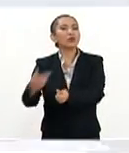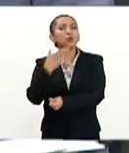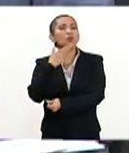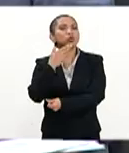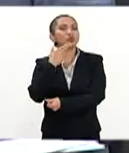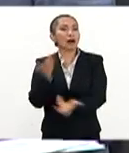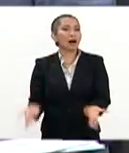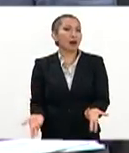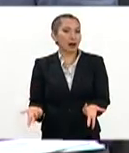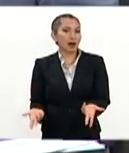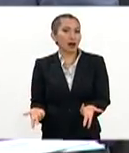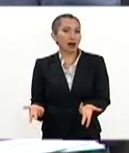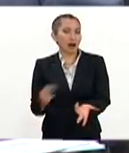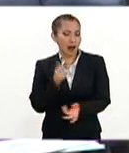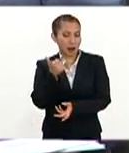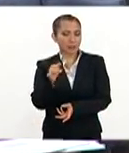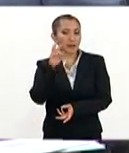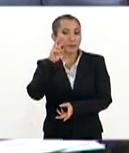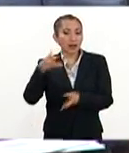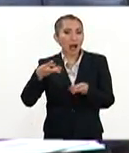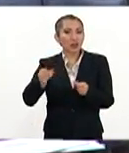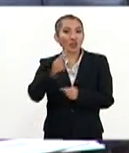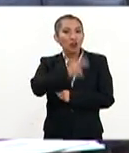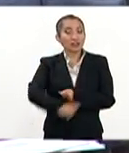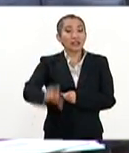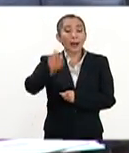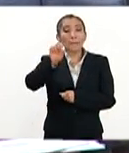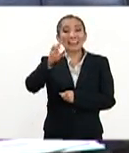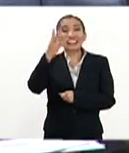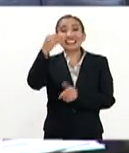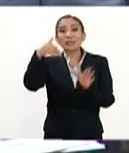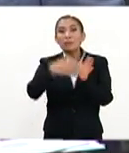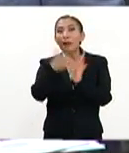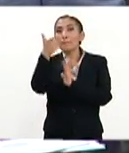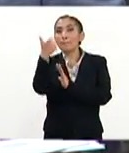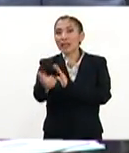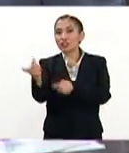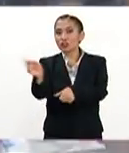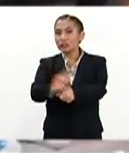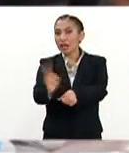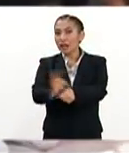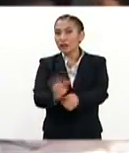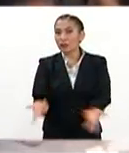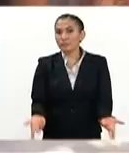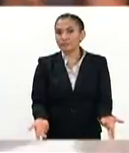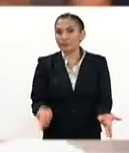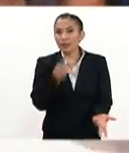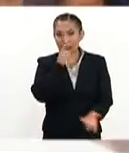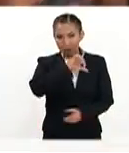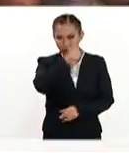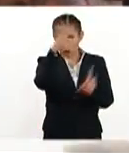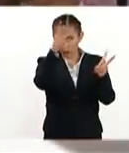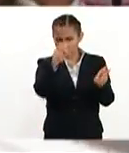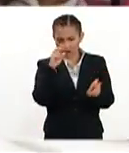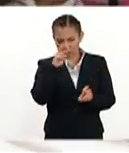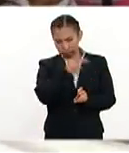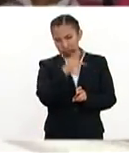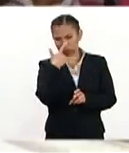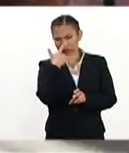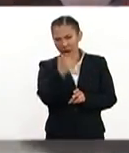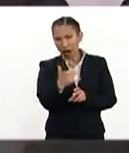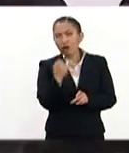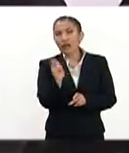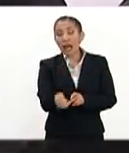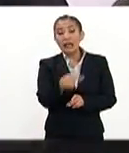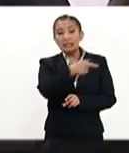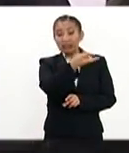utilizando. A grandes rasgos, están gastando 223 mil pesos por día. Mencionó que otro tema que llama la atención es